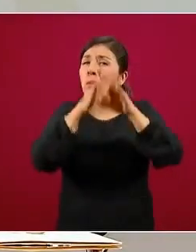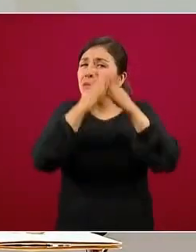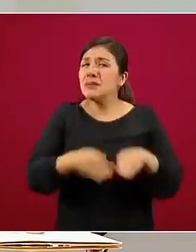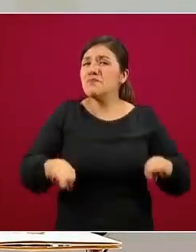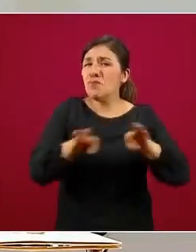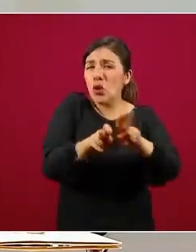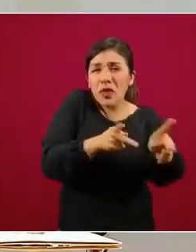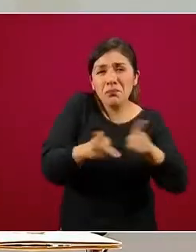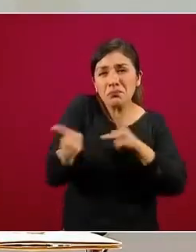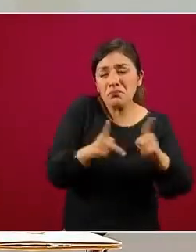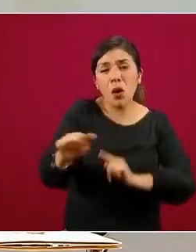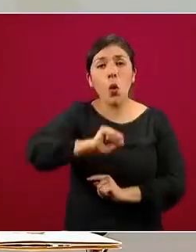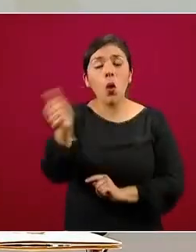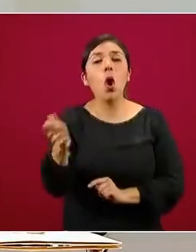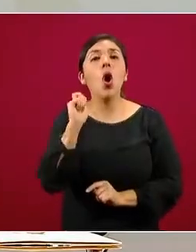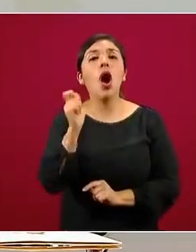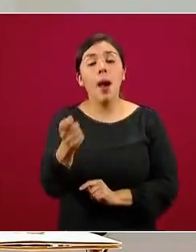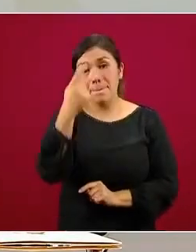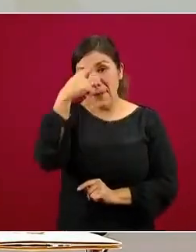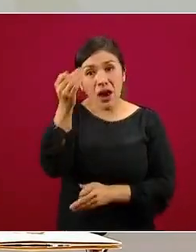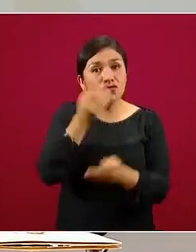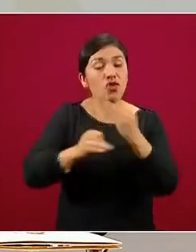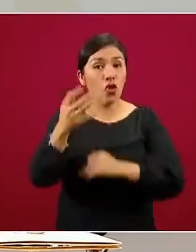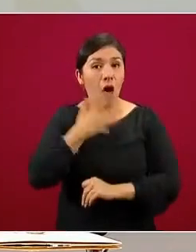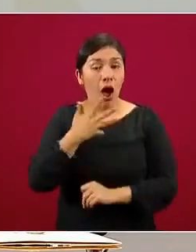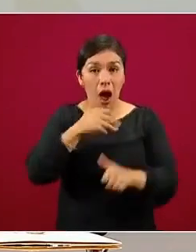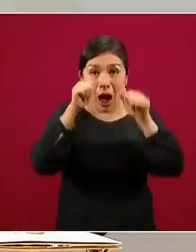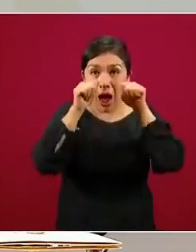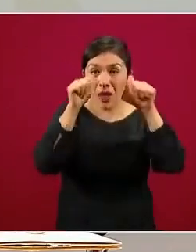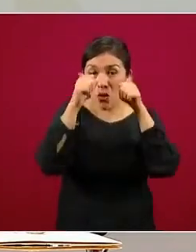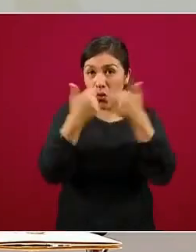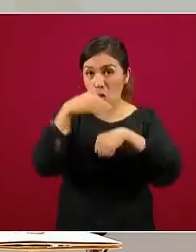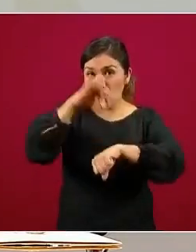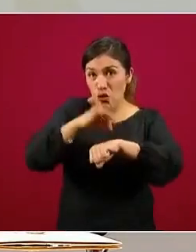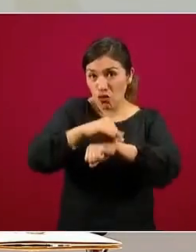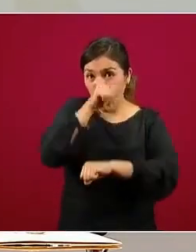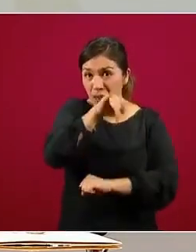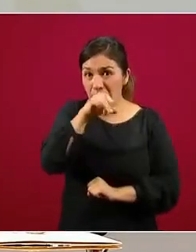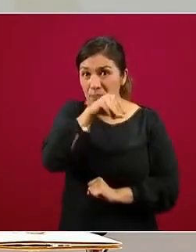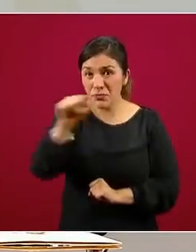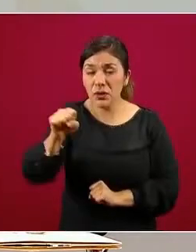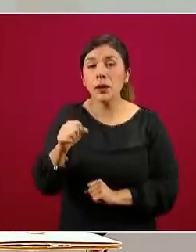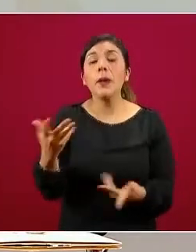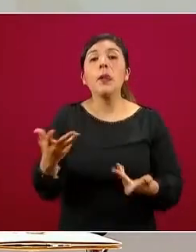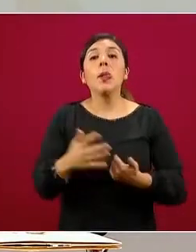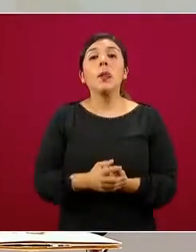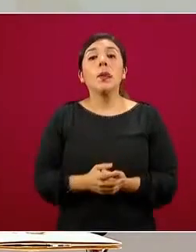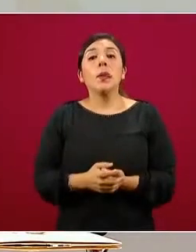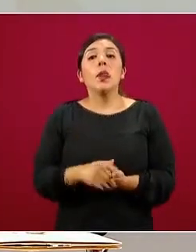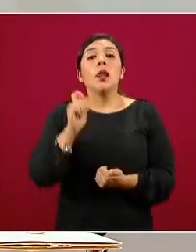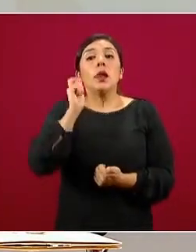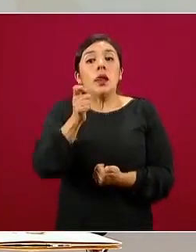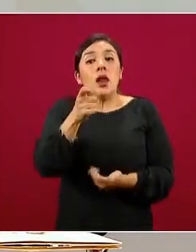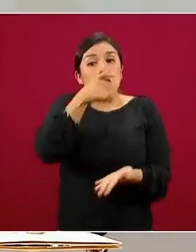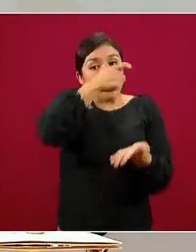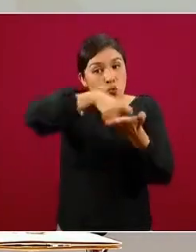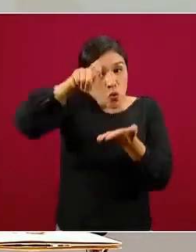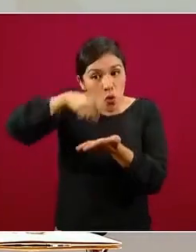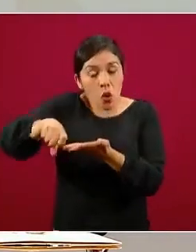acción estratégica más importante para todos los que tenemos atención médica y adquisición